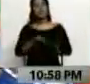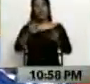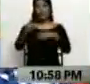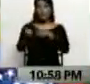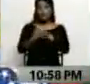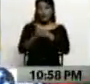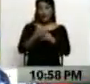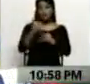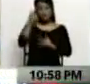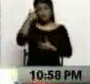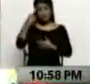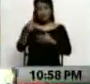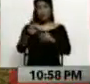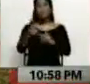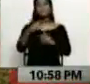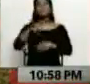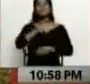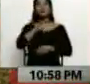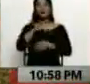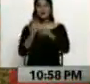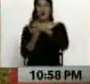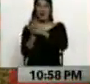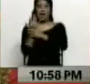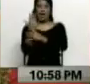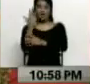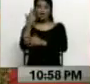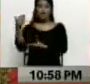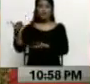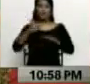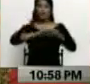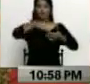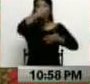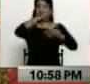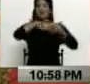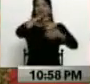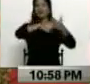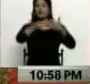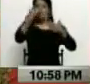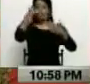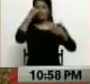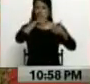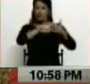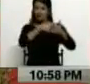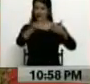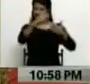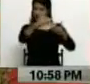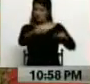chavista me mandaron esto aquí la misión árbol calendario